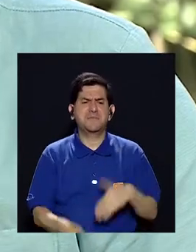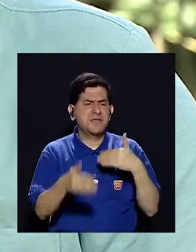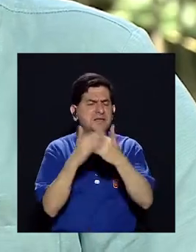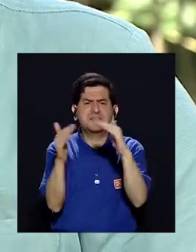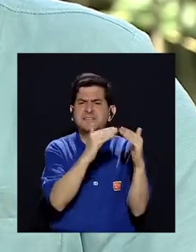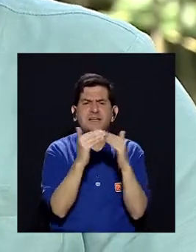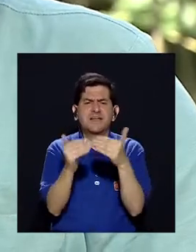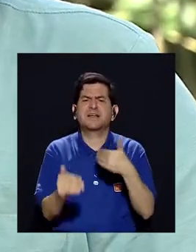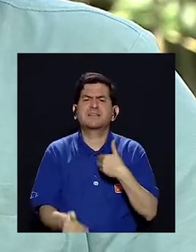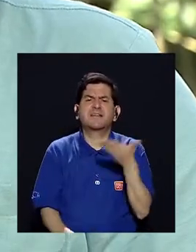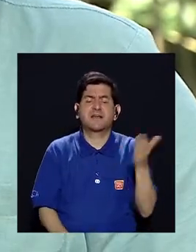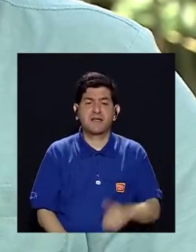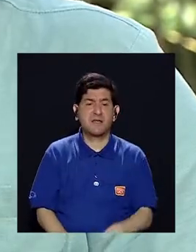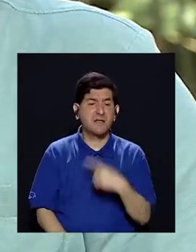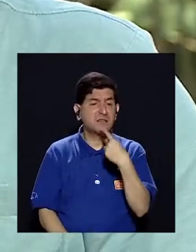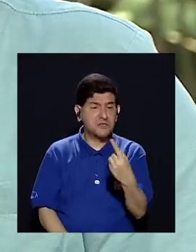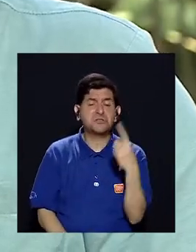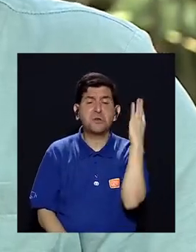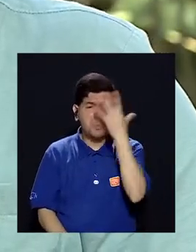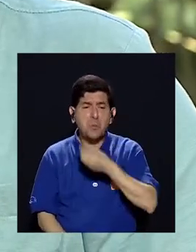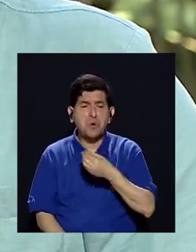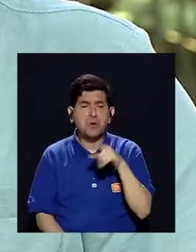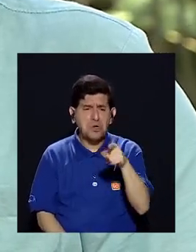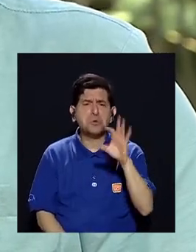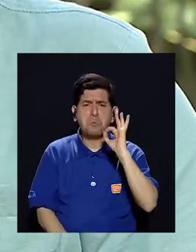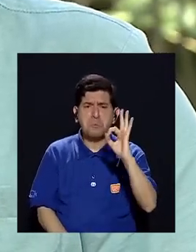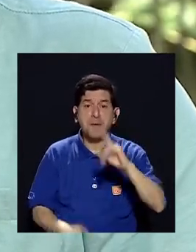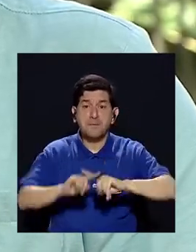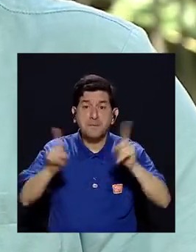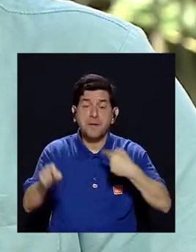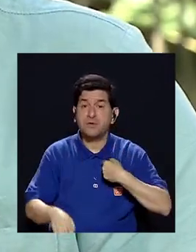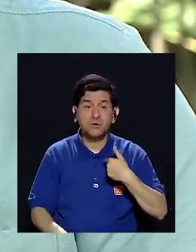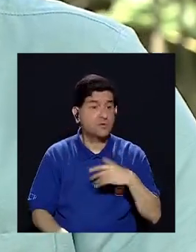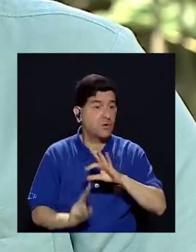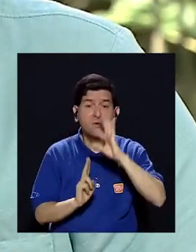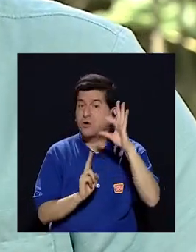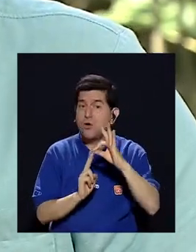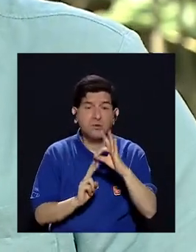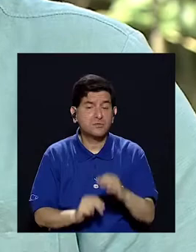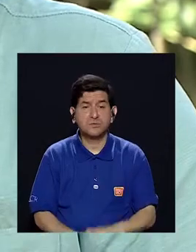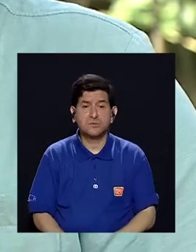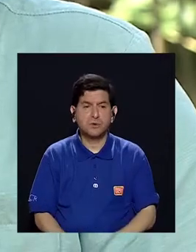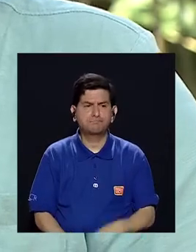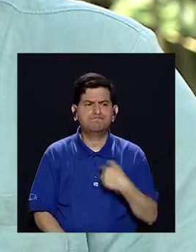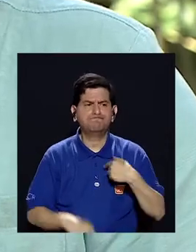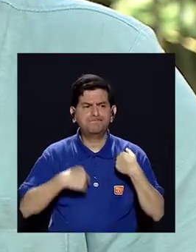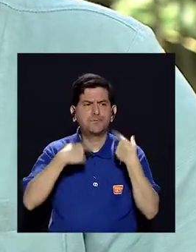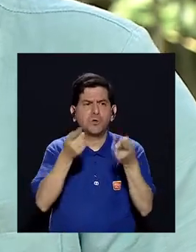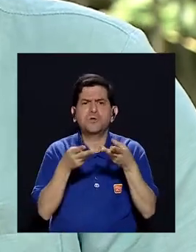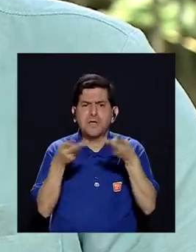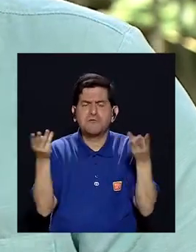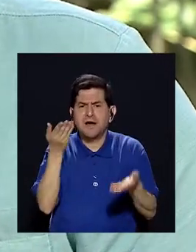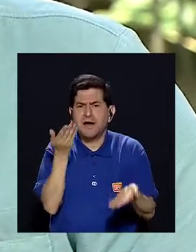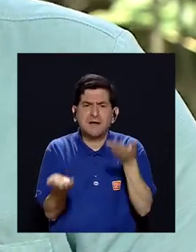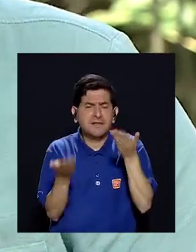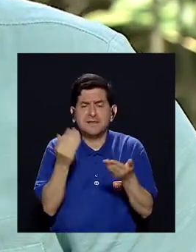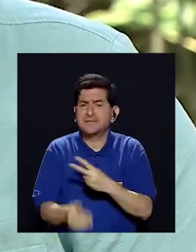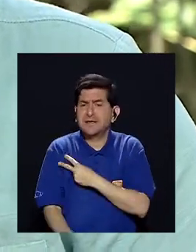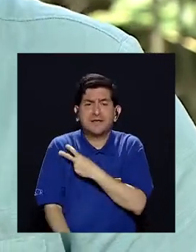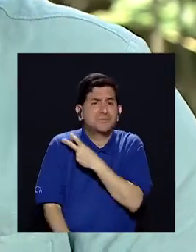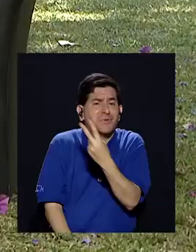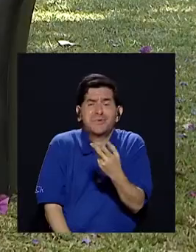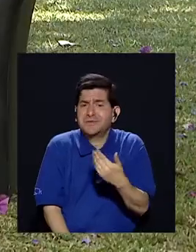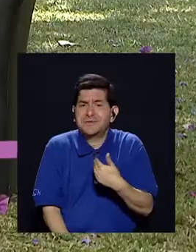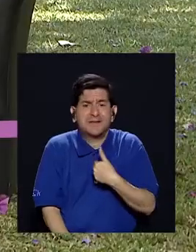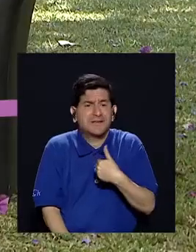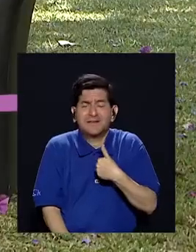cerca de mi comunidad, porque yo puedo decir, ay sí, qué bonito, qué bien que está eso, pero si yo no tengo opciones donde yo vivo de poder llevar mis materiales, por más voluntad y